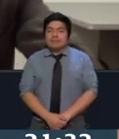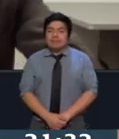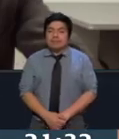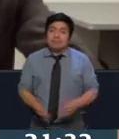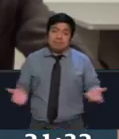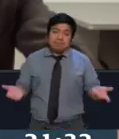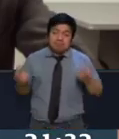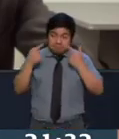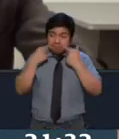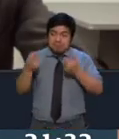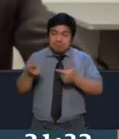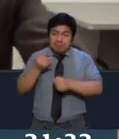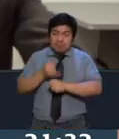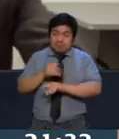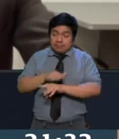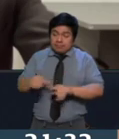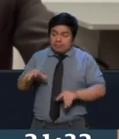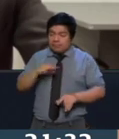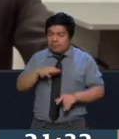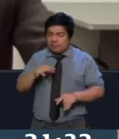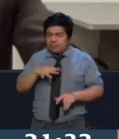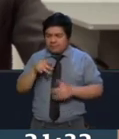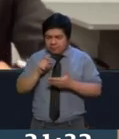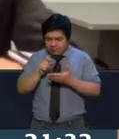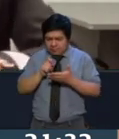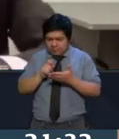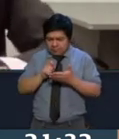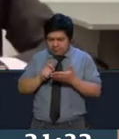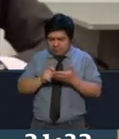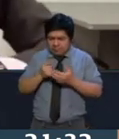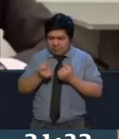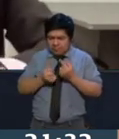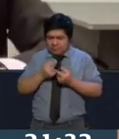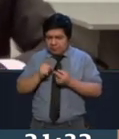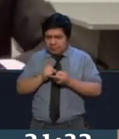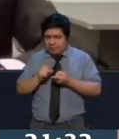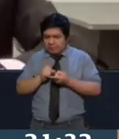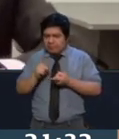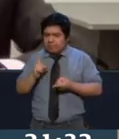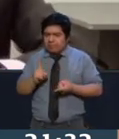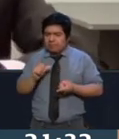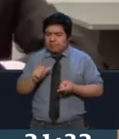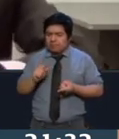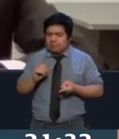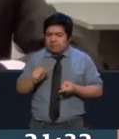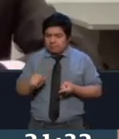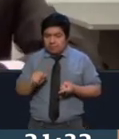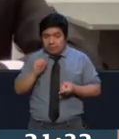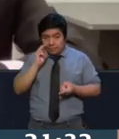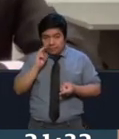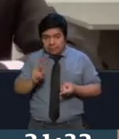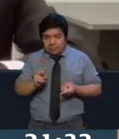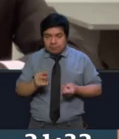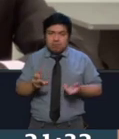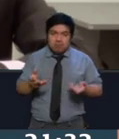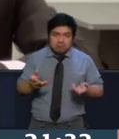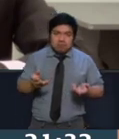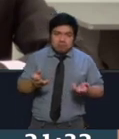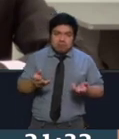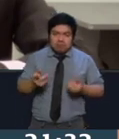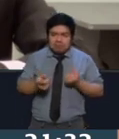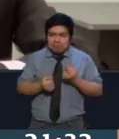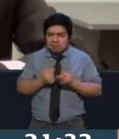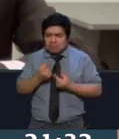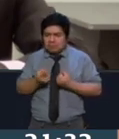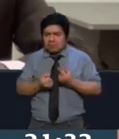Pues ahí está la información y estaba anotando precisamente un par de datos que presentaron en esta nota y es pues esto de que se